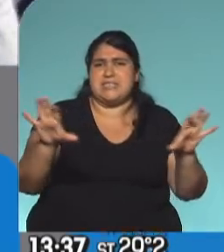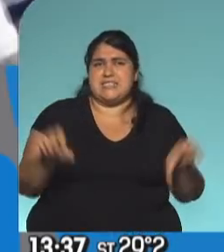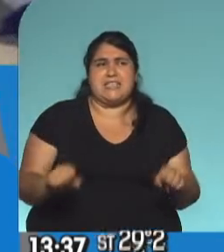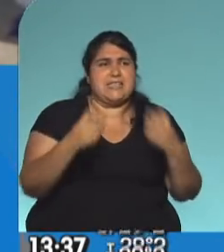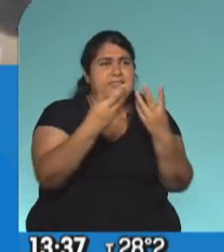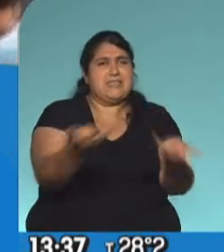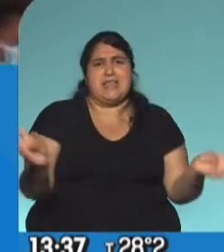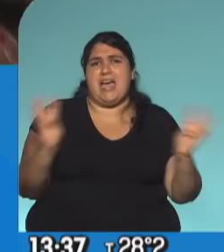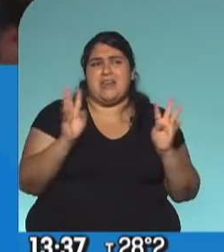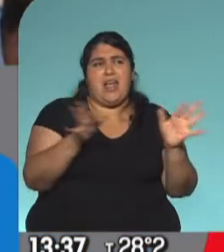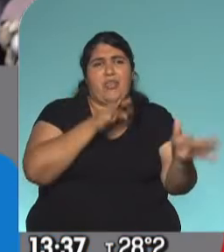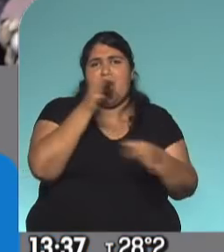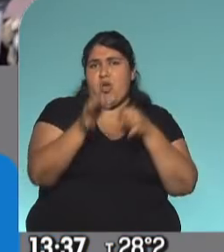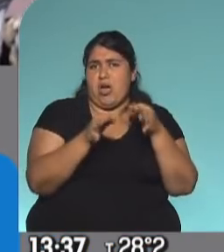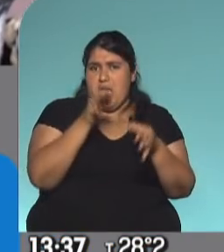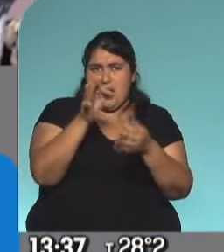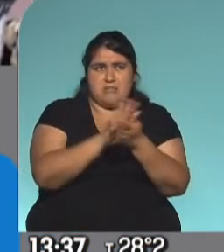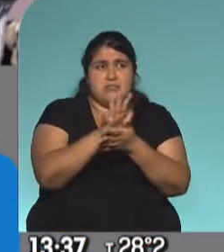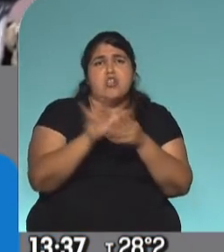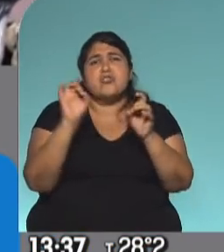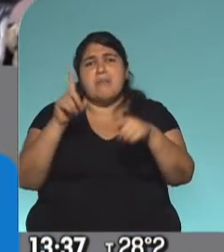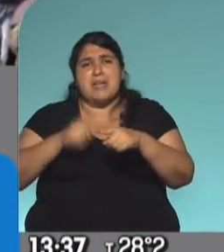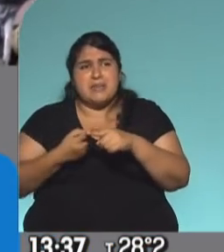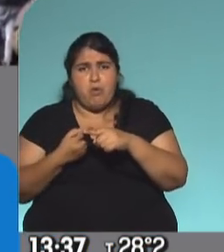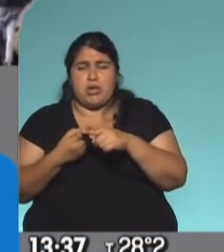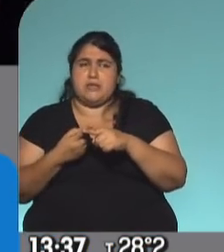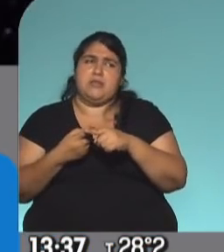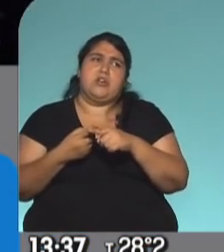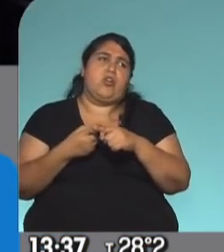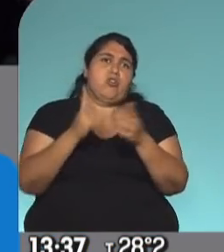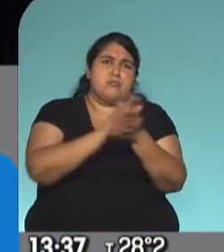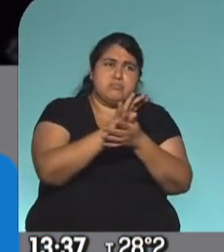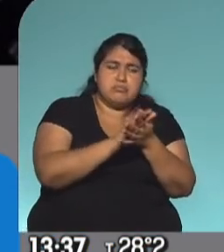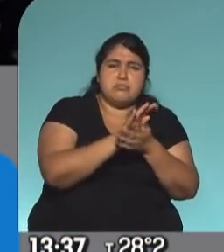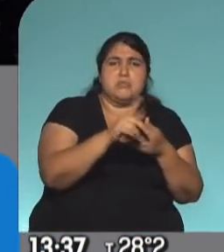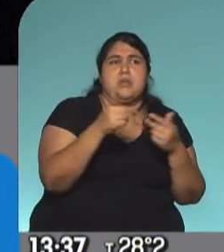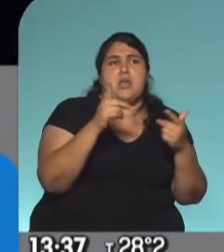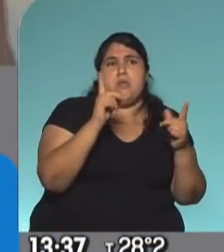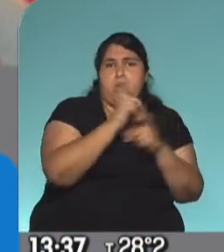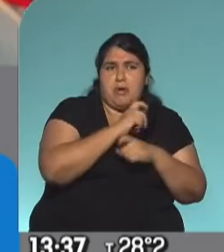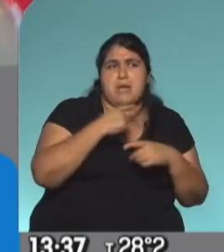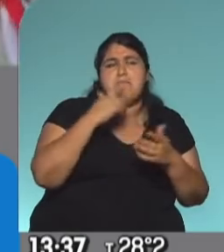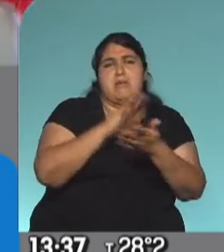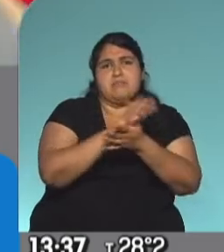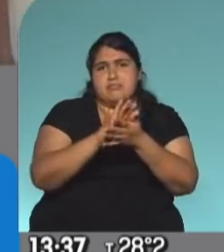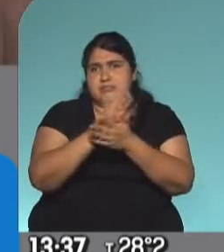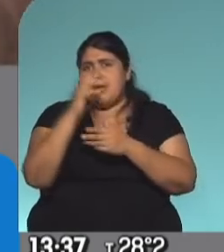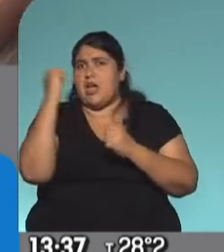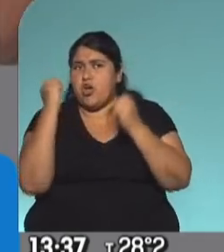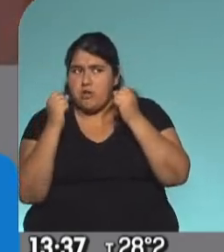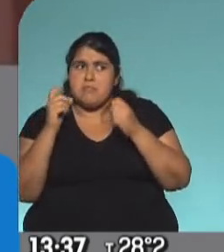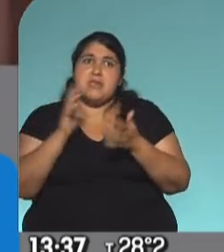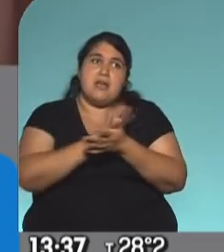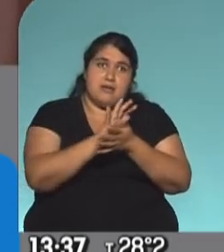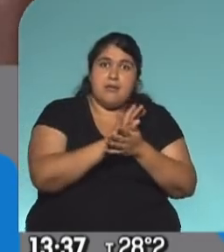dialogar los problemas que no son solo políticos, si son estratégicos, son económicos y también